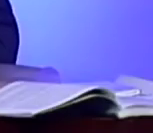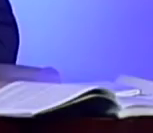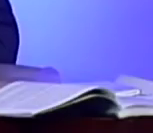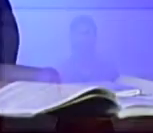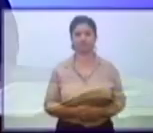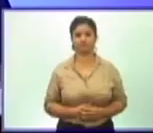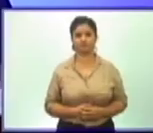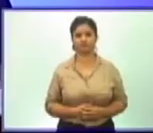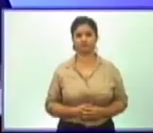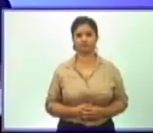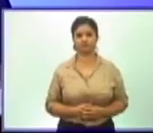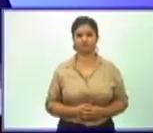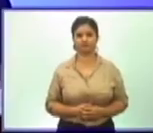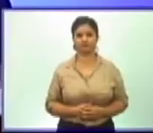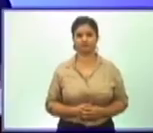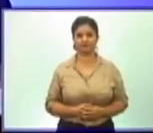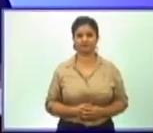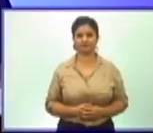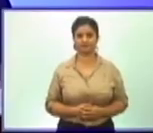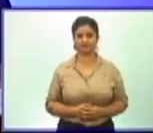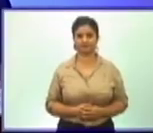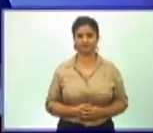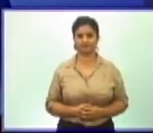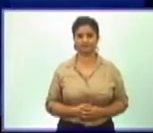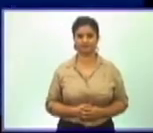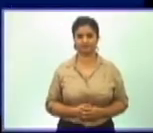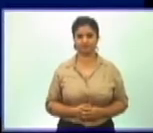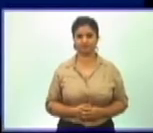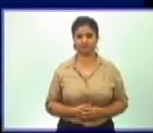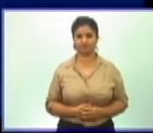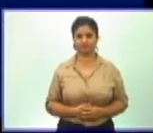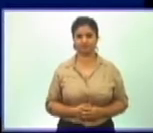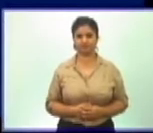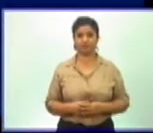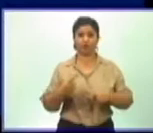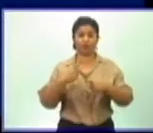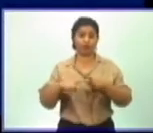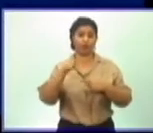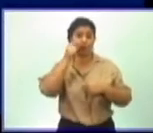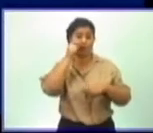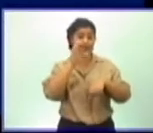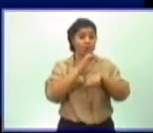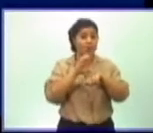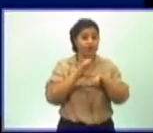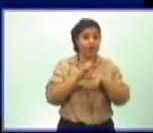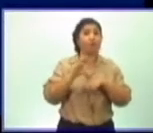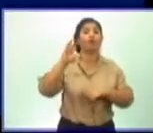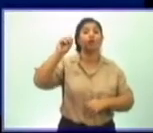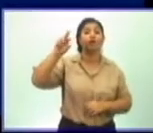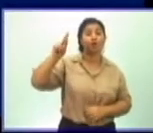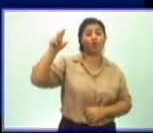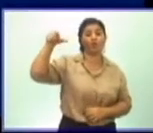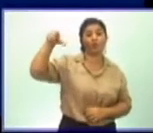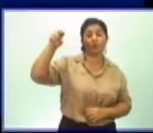Por otro lado, Cleanto, el cuñado de Orgón, es un hombre que posee cultura